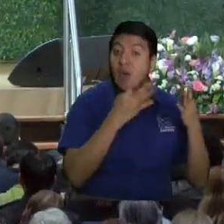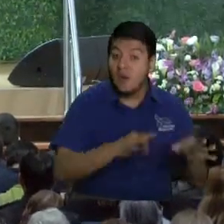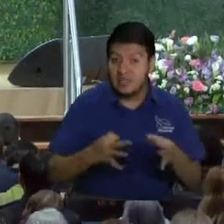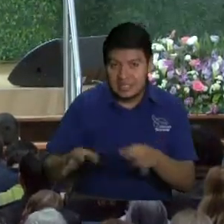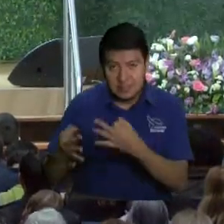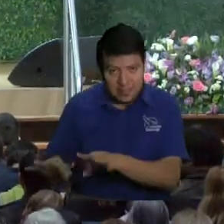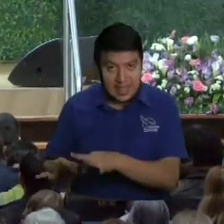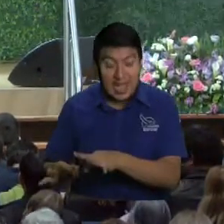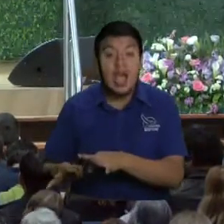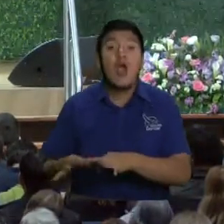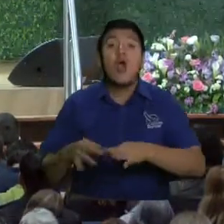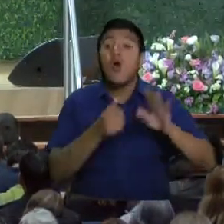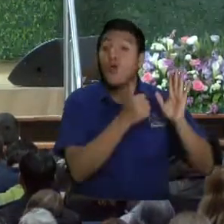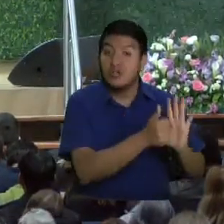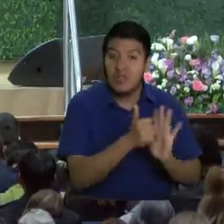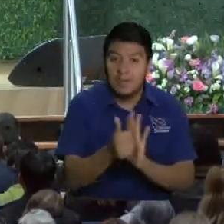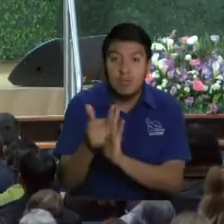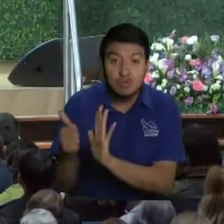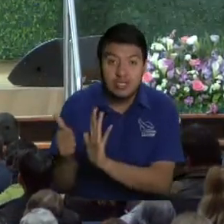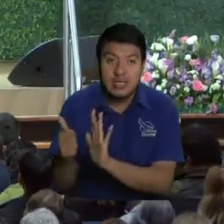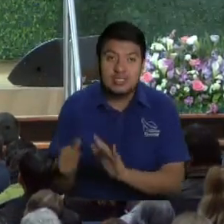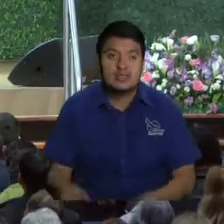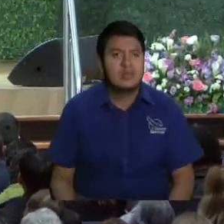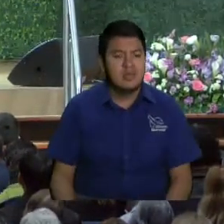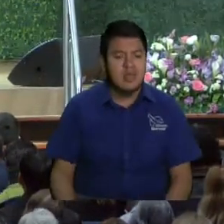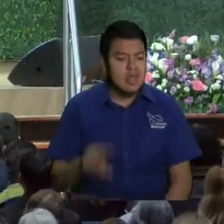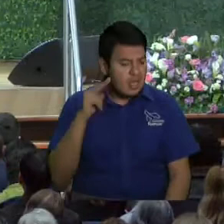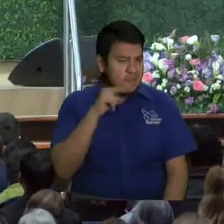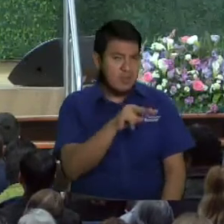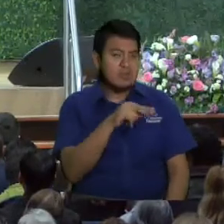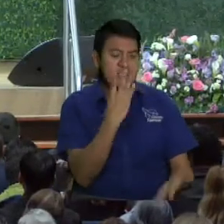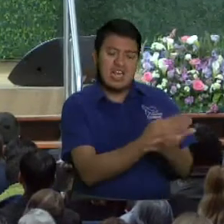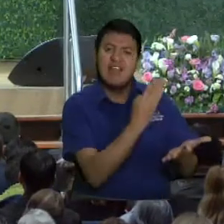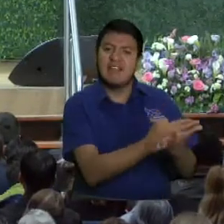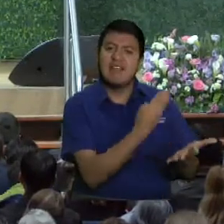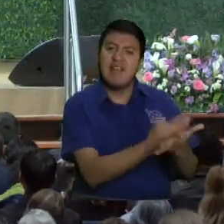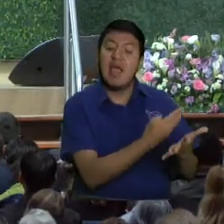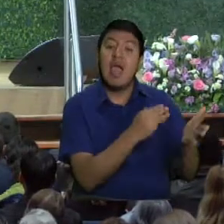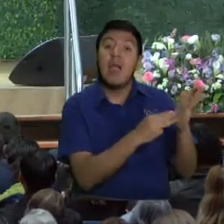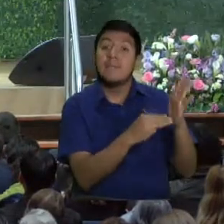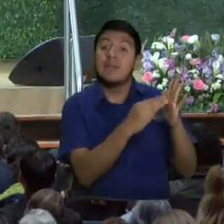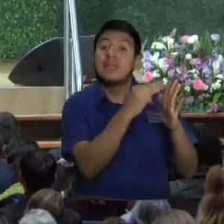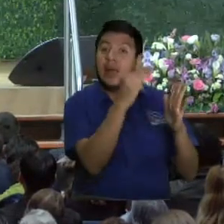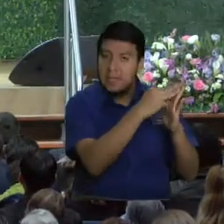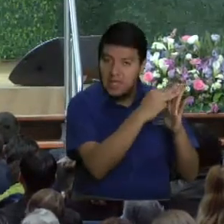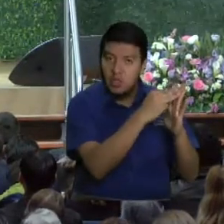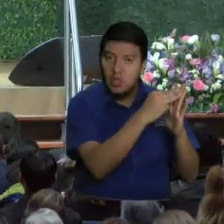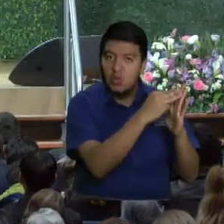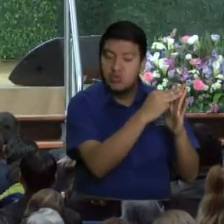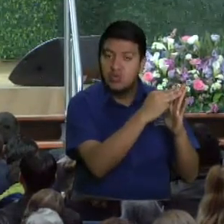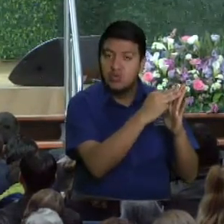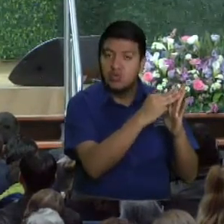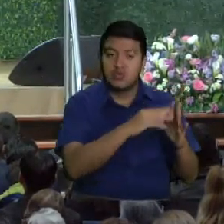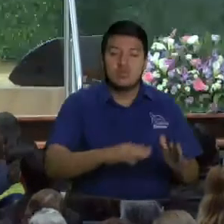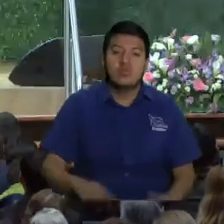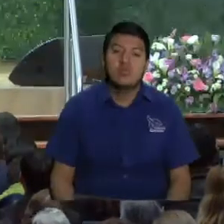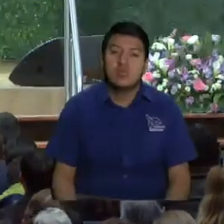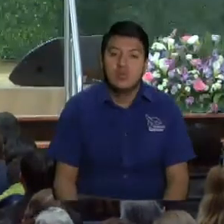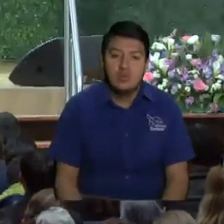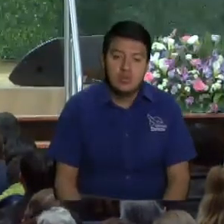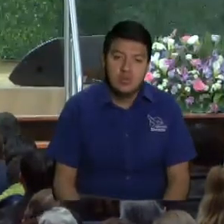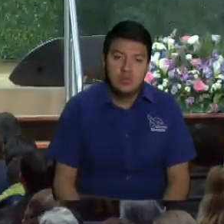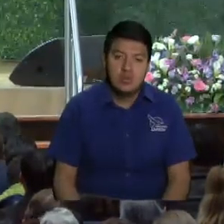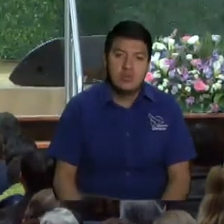repetido. Entonces ahora aquí tenemos mandamientos que son explícitos y que son